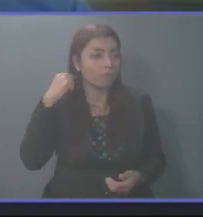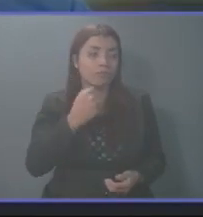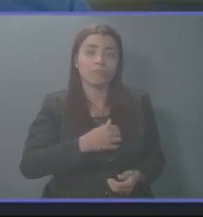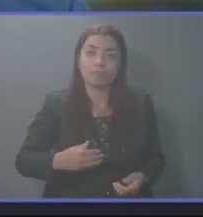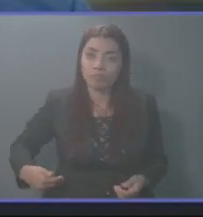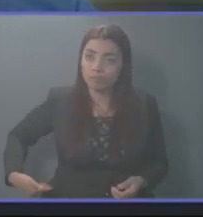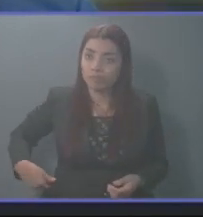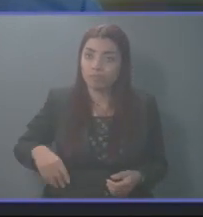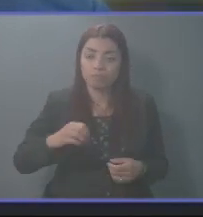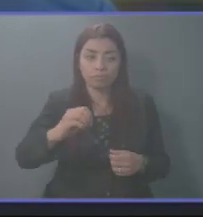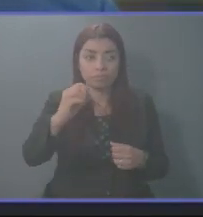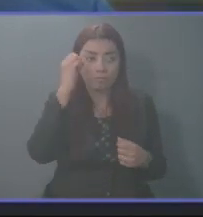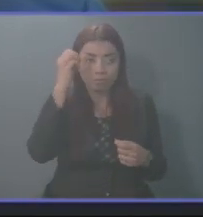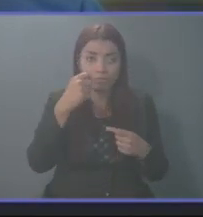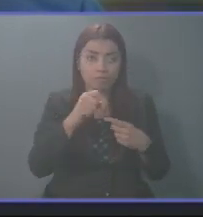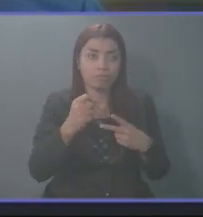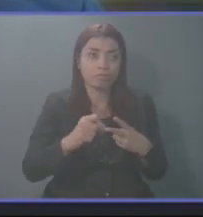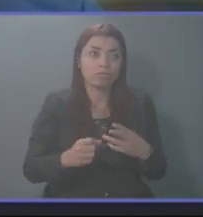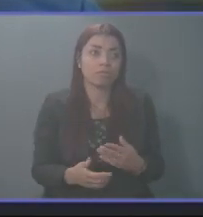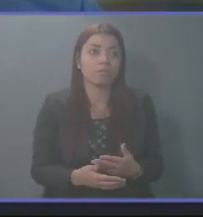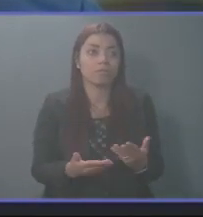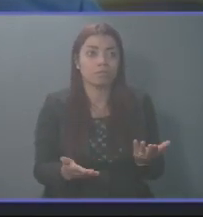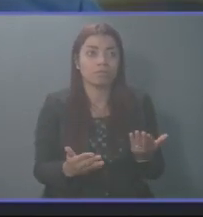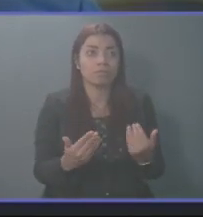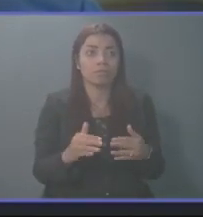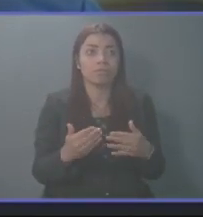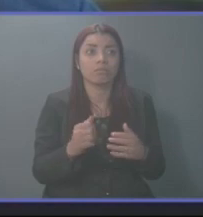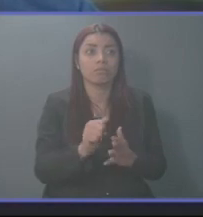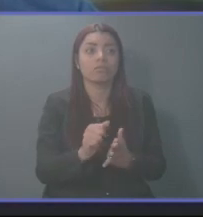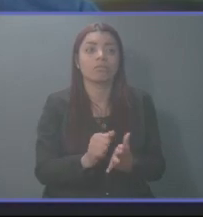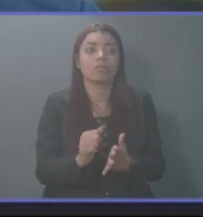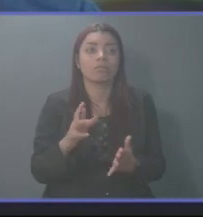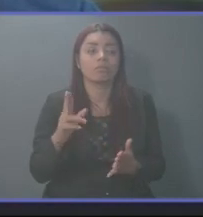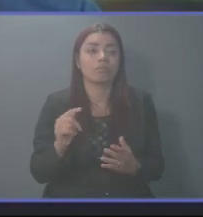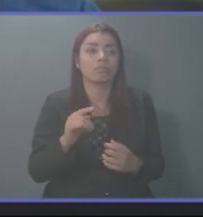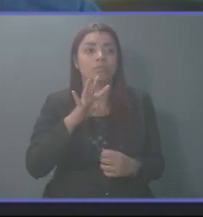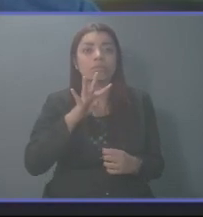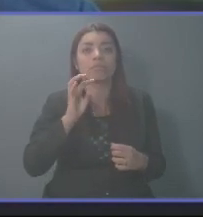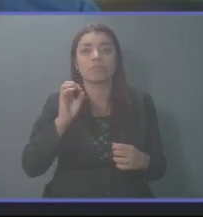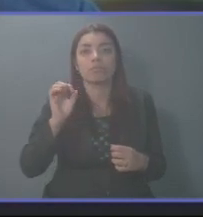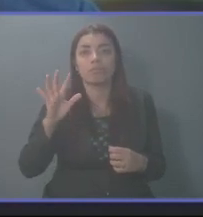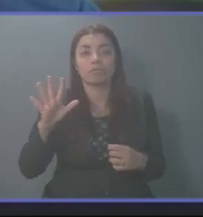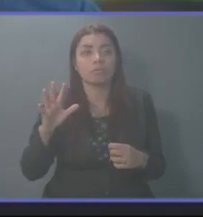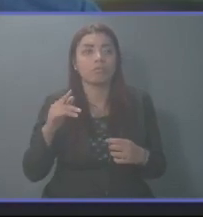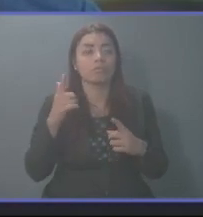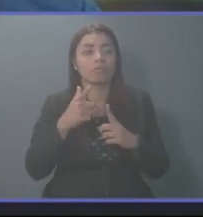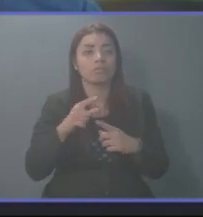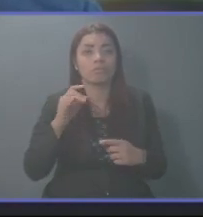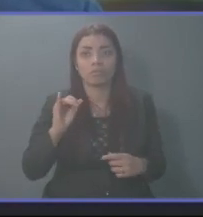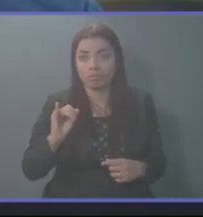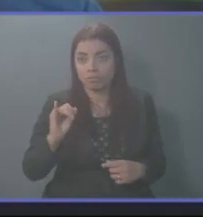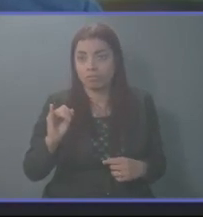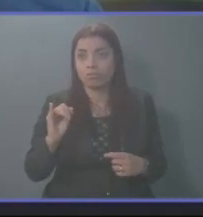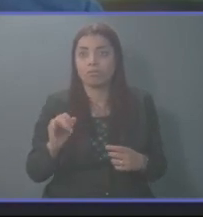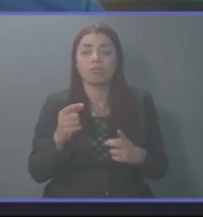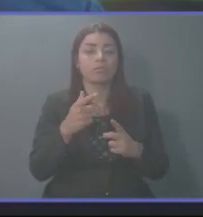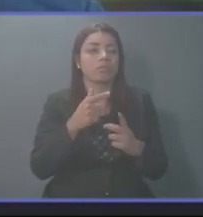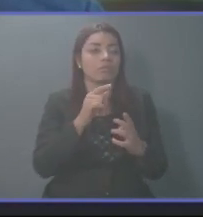hace observaciones a los siguientes artículos: 4.5 literal I,